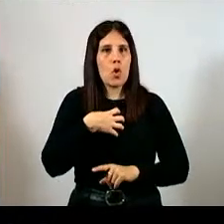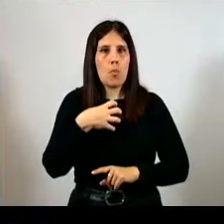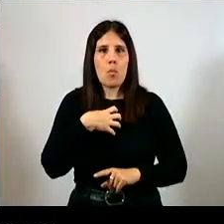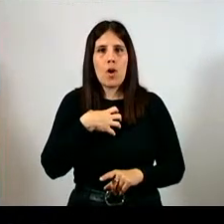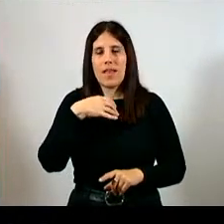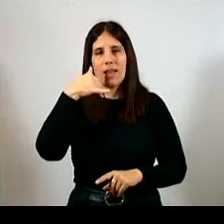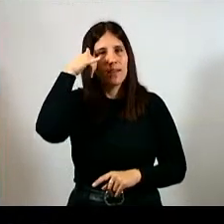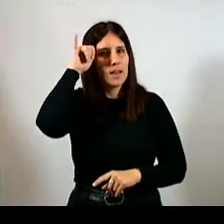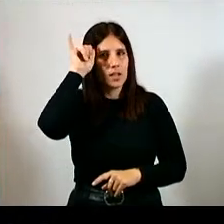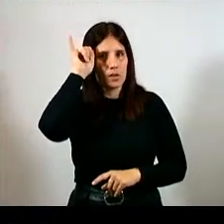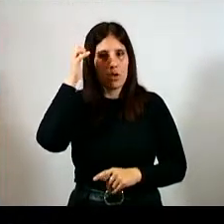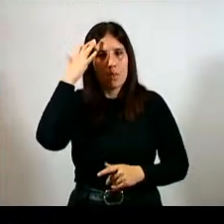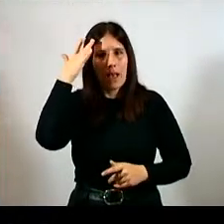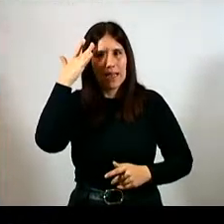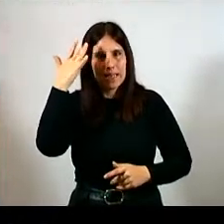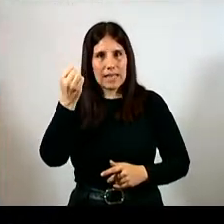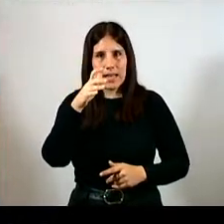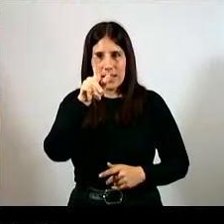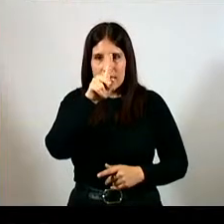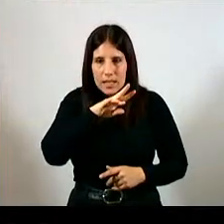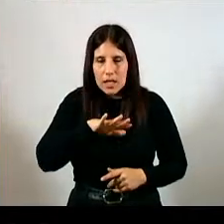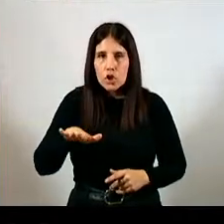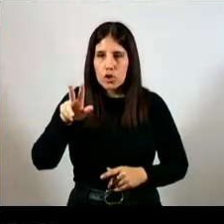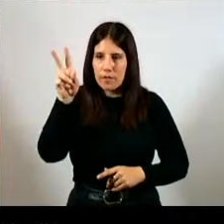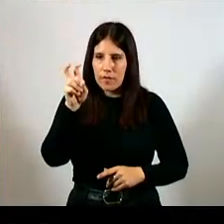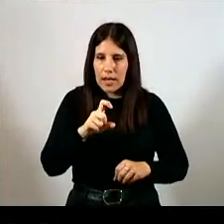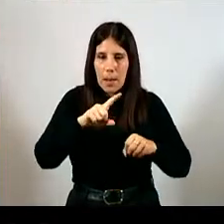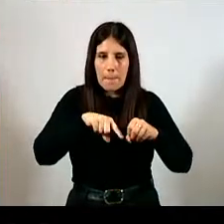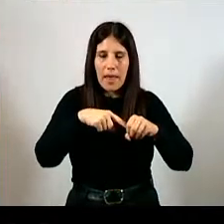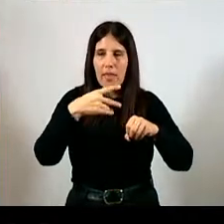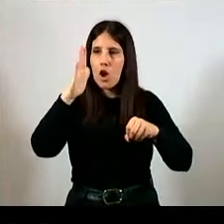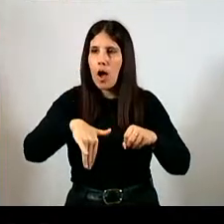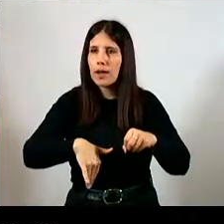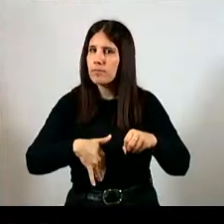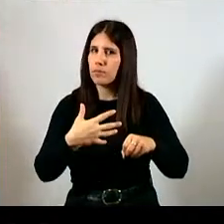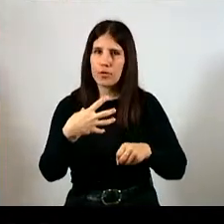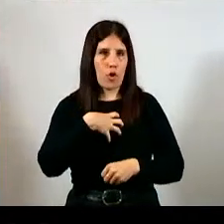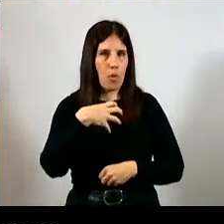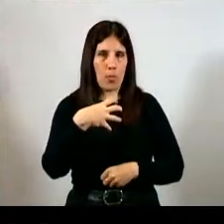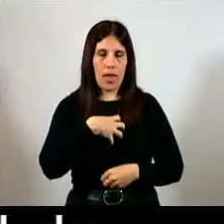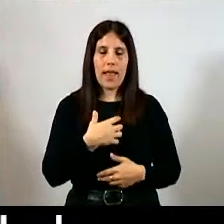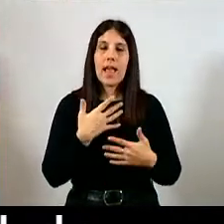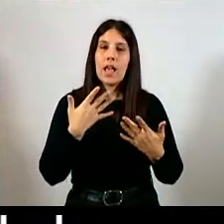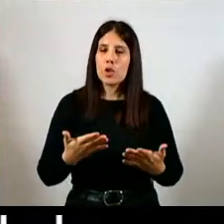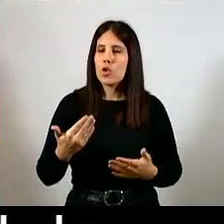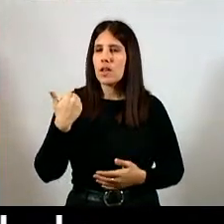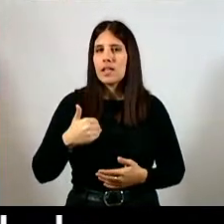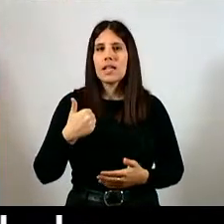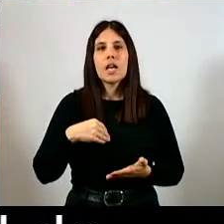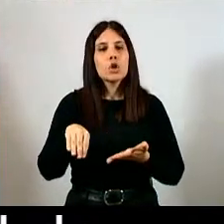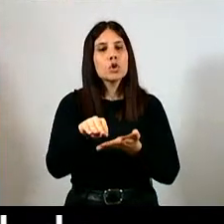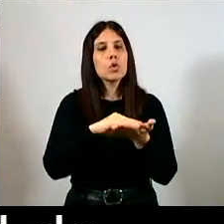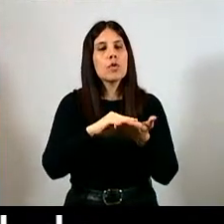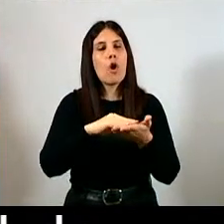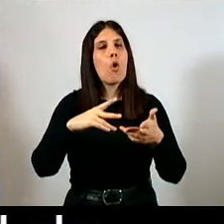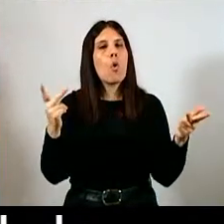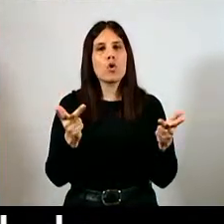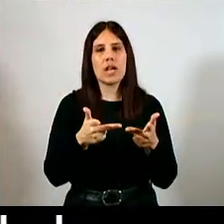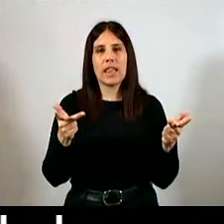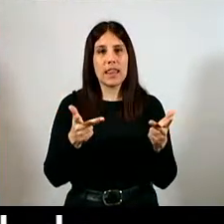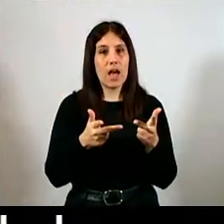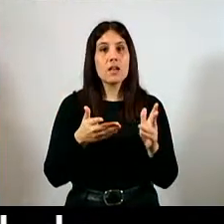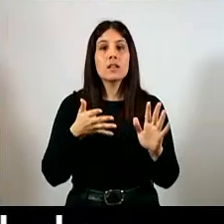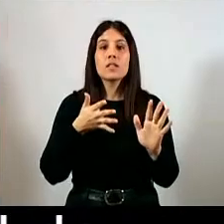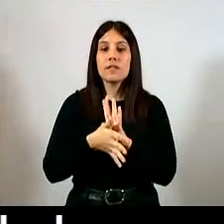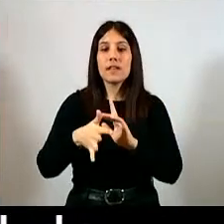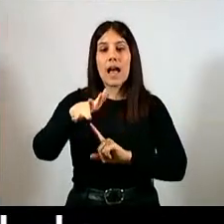en situación de falta de disponibilidad de plazas. Por eso, asumimos esta solución de urgencia que garantizará un